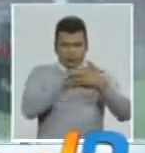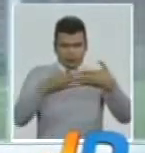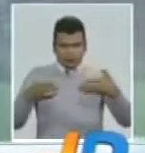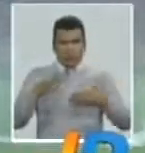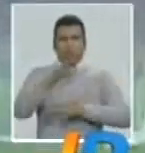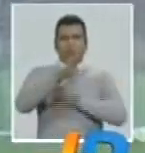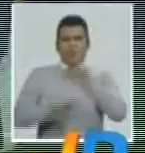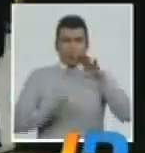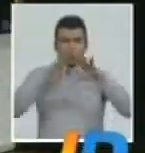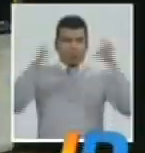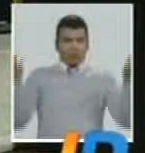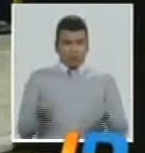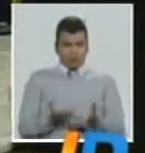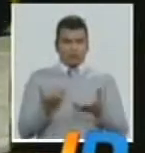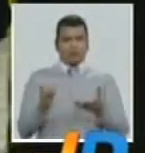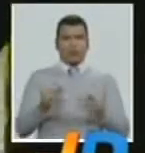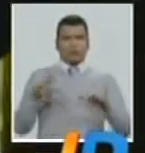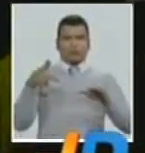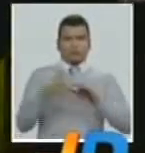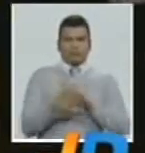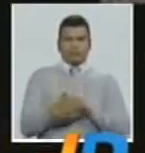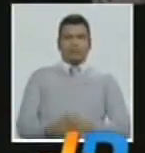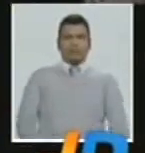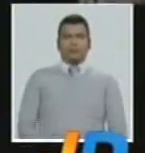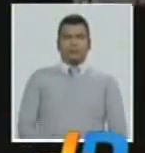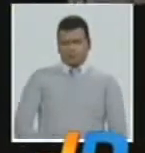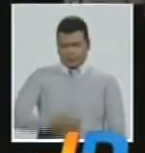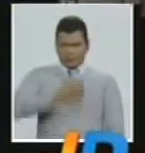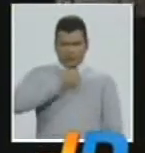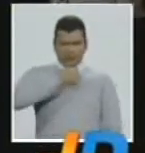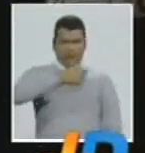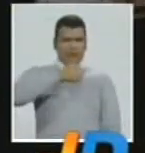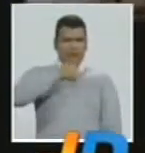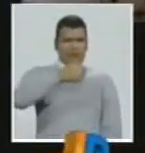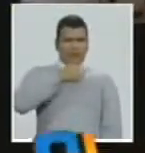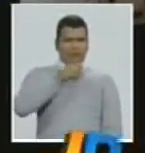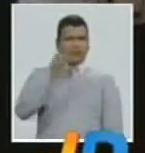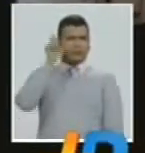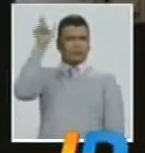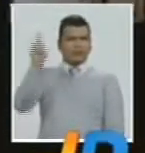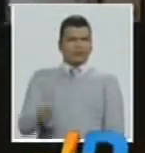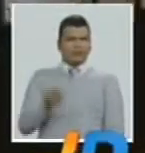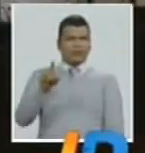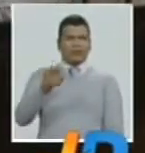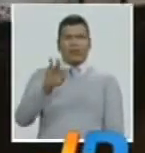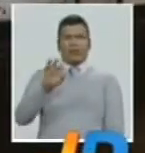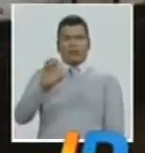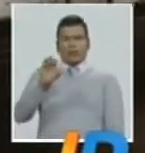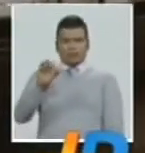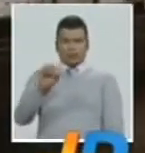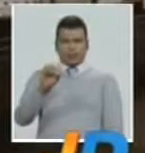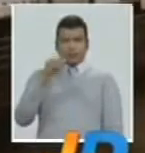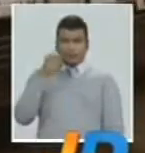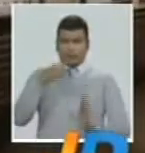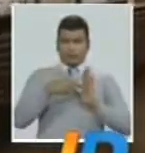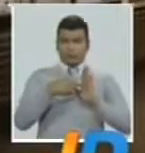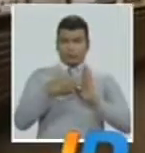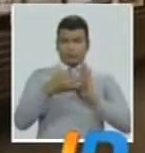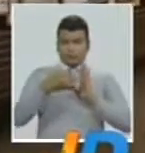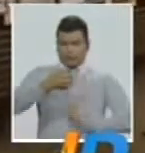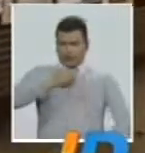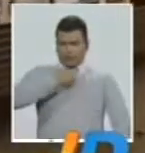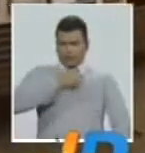año. Segunda parte de la nota personalizada que más pacífico aquí en Londres, Inglaterra, realizó con Teófilo